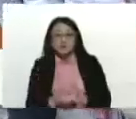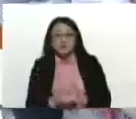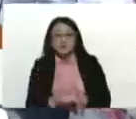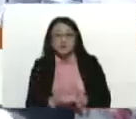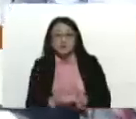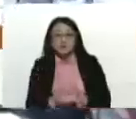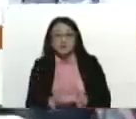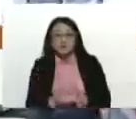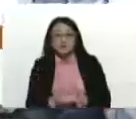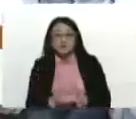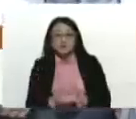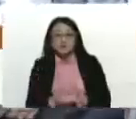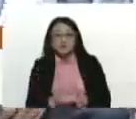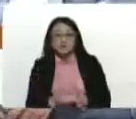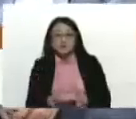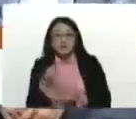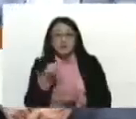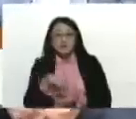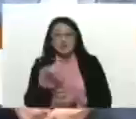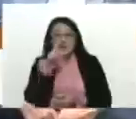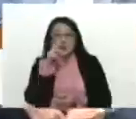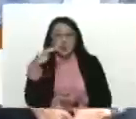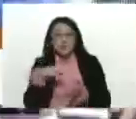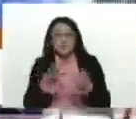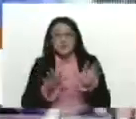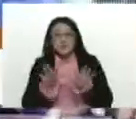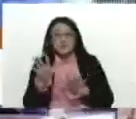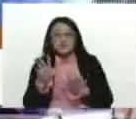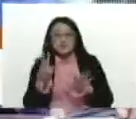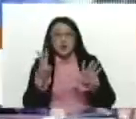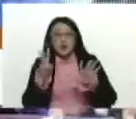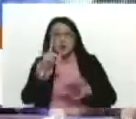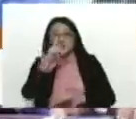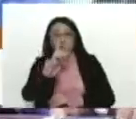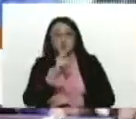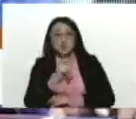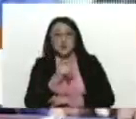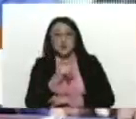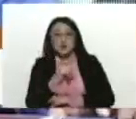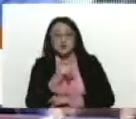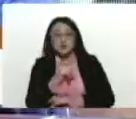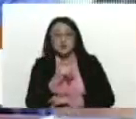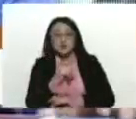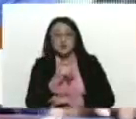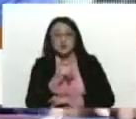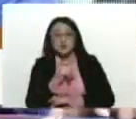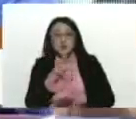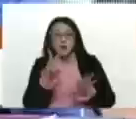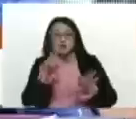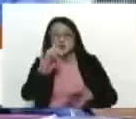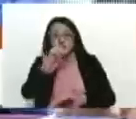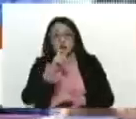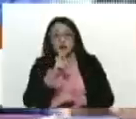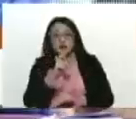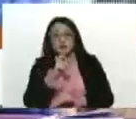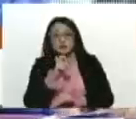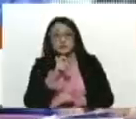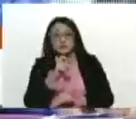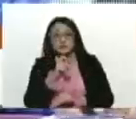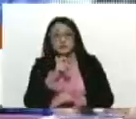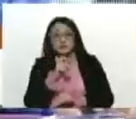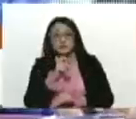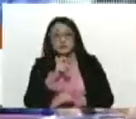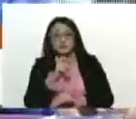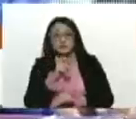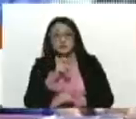a este 2015 Perdón ocho años ocho años Claro que nos ha